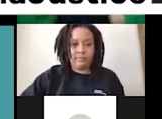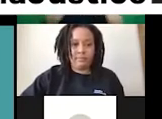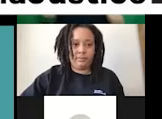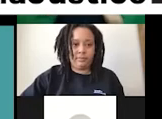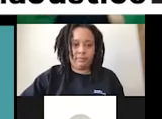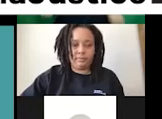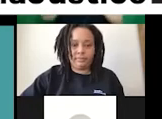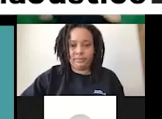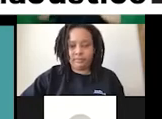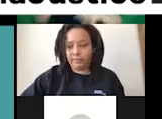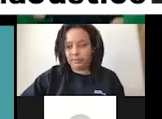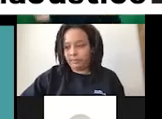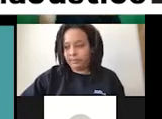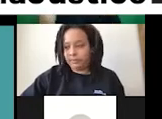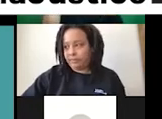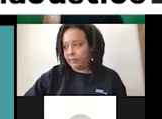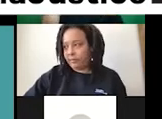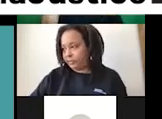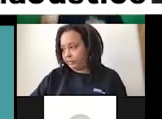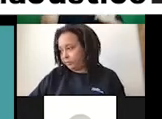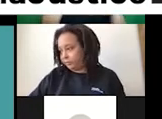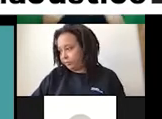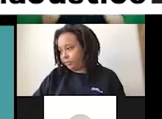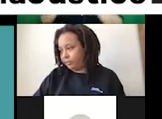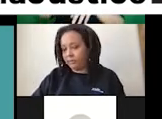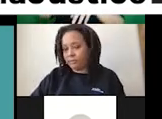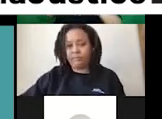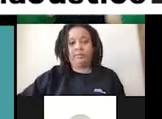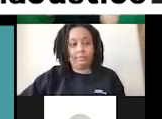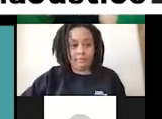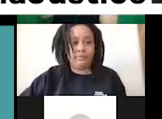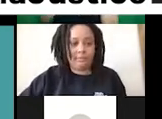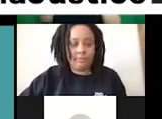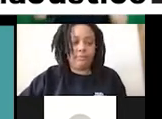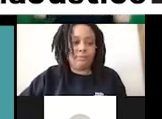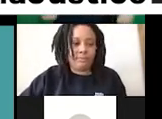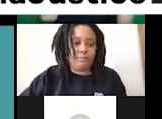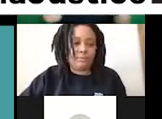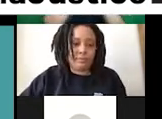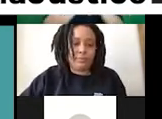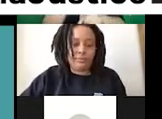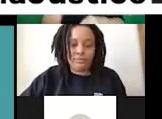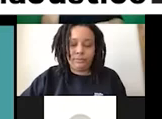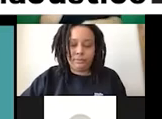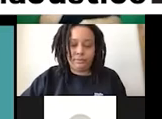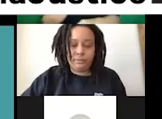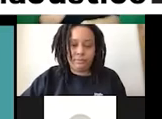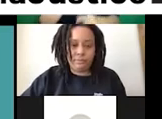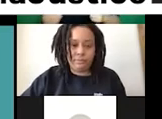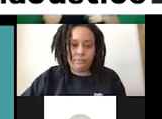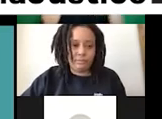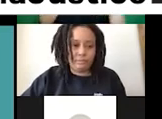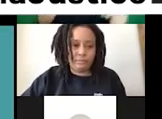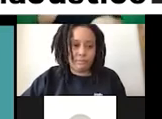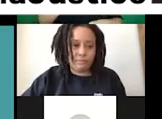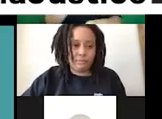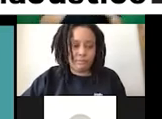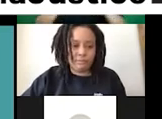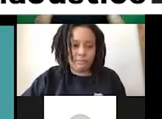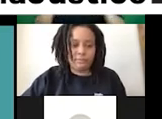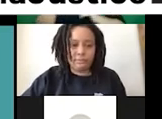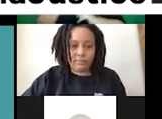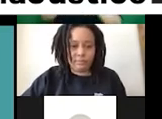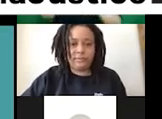a los maestros que el enseñar de una sola manera no le va a servir a todo el mundo que hay distintas maneras